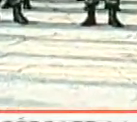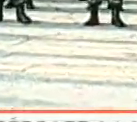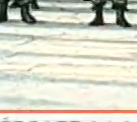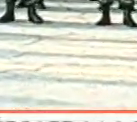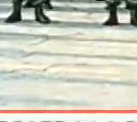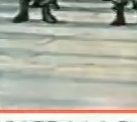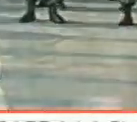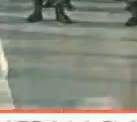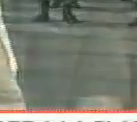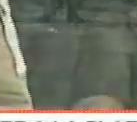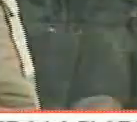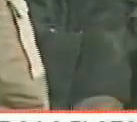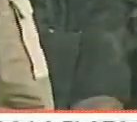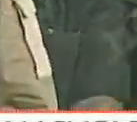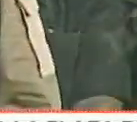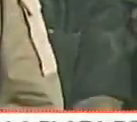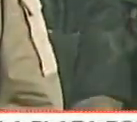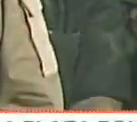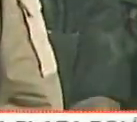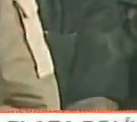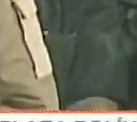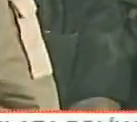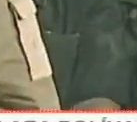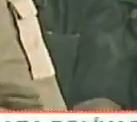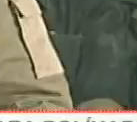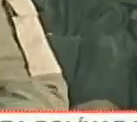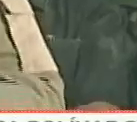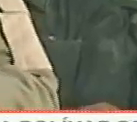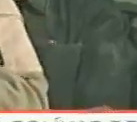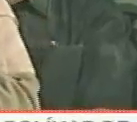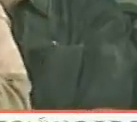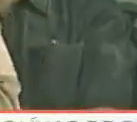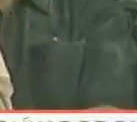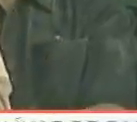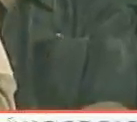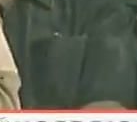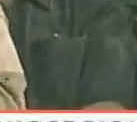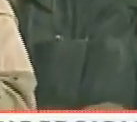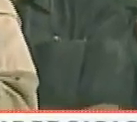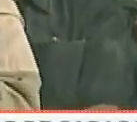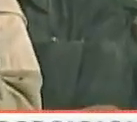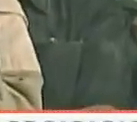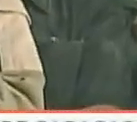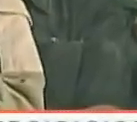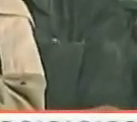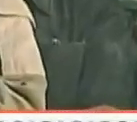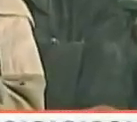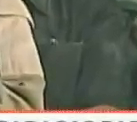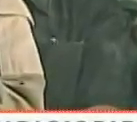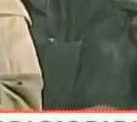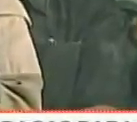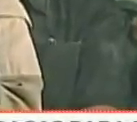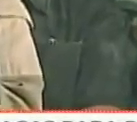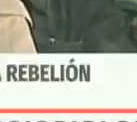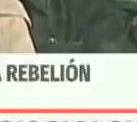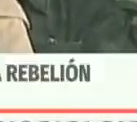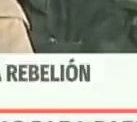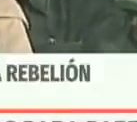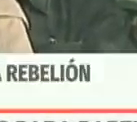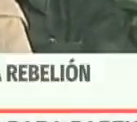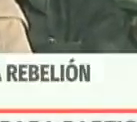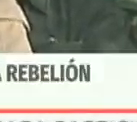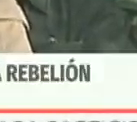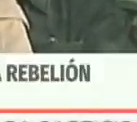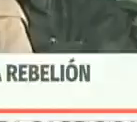Este amanecer bonito de Aragua. Quiero en primer lugar saludar al pueblo del estado Aragua